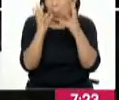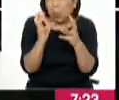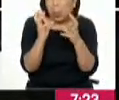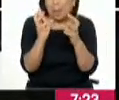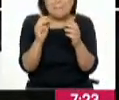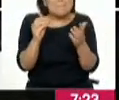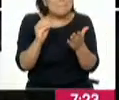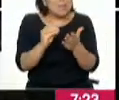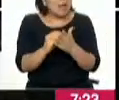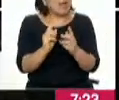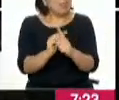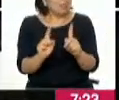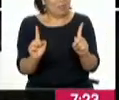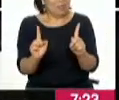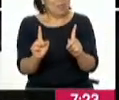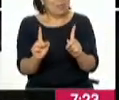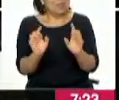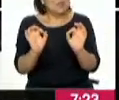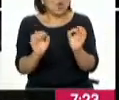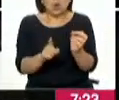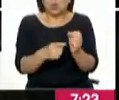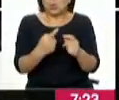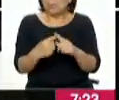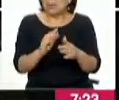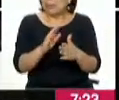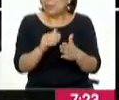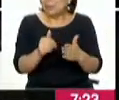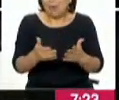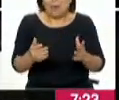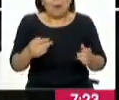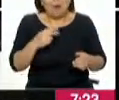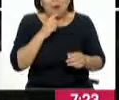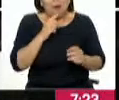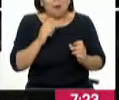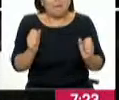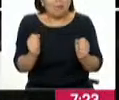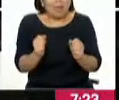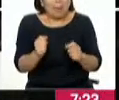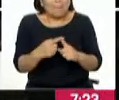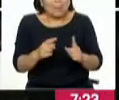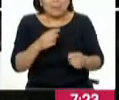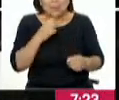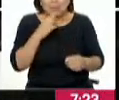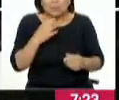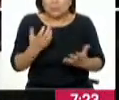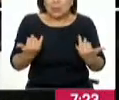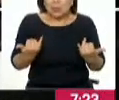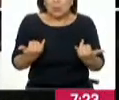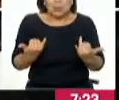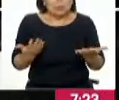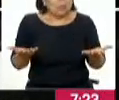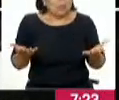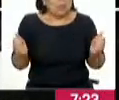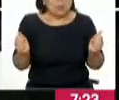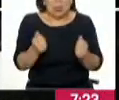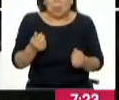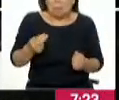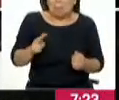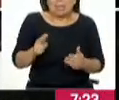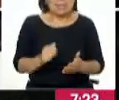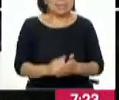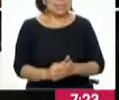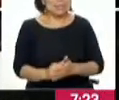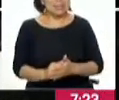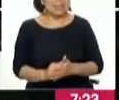realmente es muy diferente a lo que sí estamos acostumbrados. Quito es frío, pero realmente esta semana ha sido un frío muy intenso para